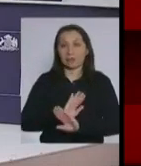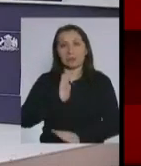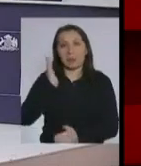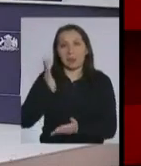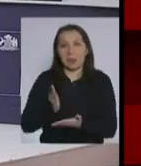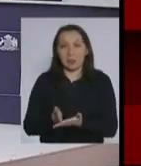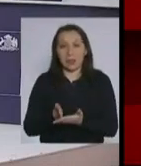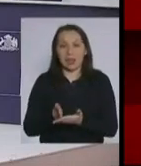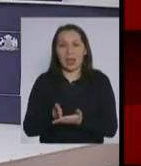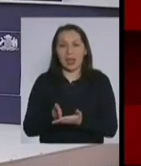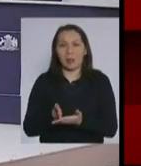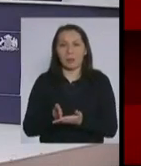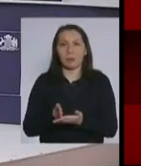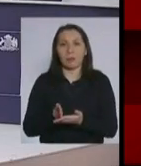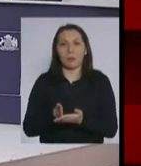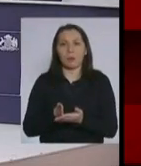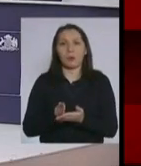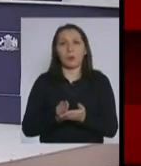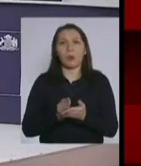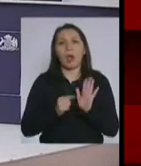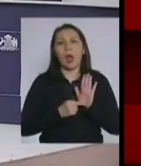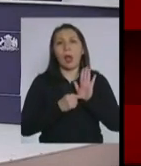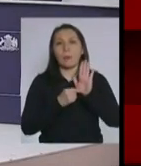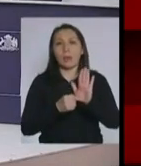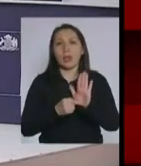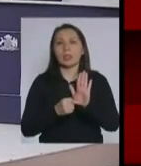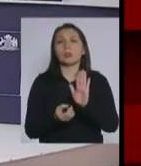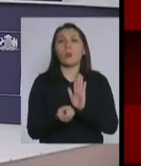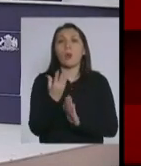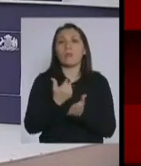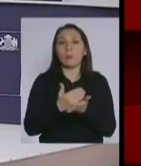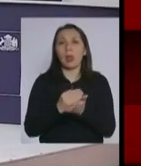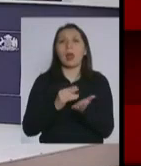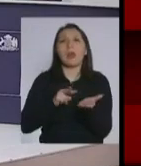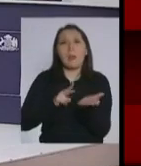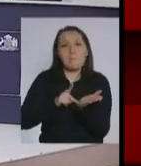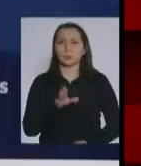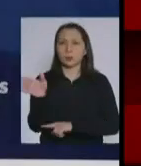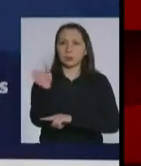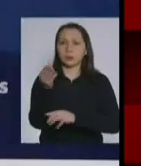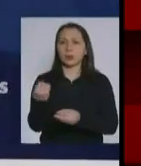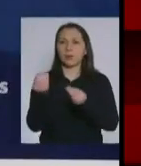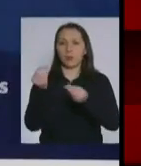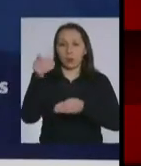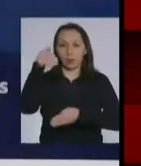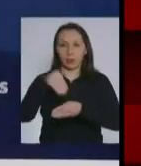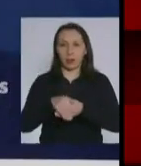cosas me arrepentí a ayudarla, pero es muy ofensivo eso lo que dice ella, es muy ofensivo.